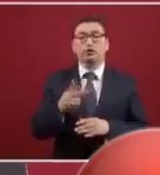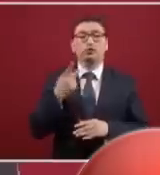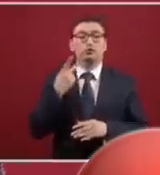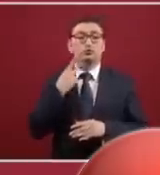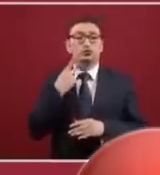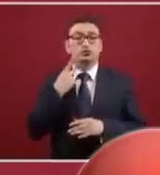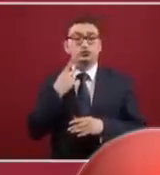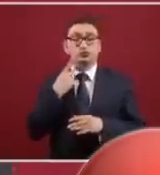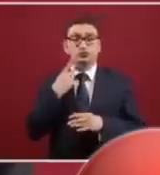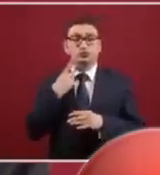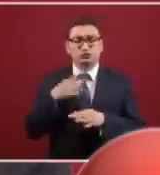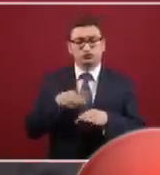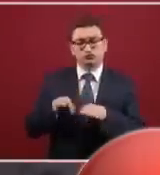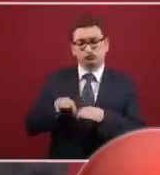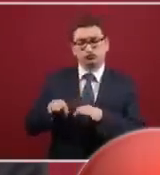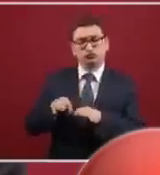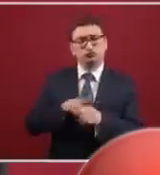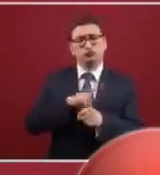No son